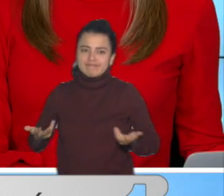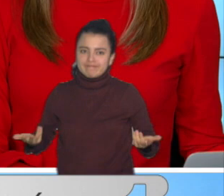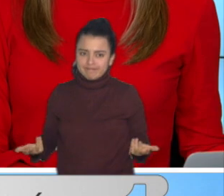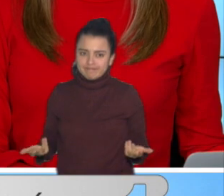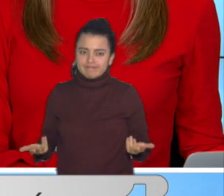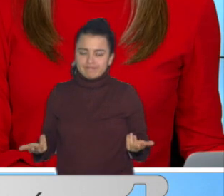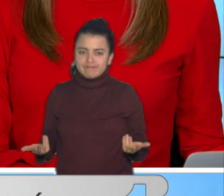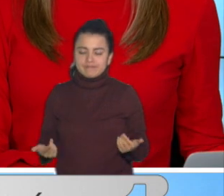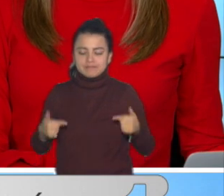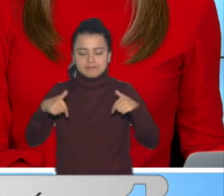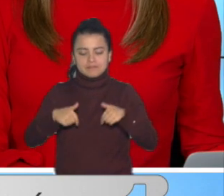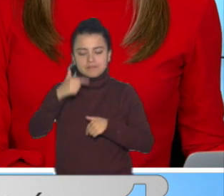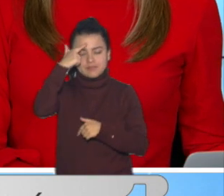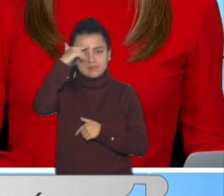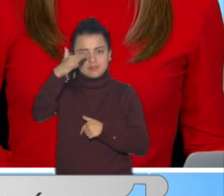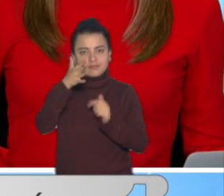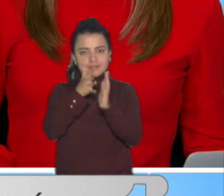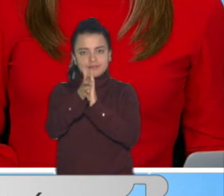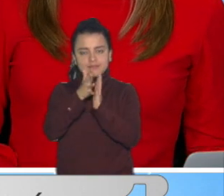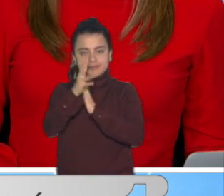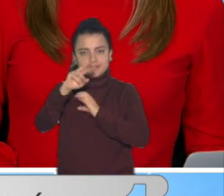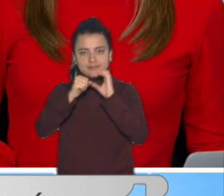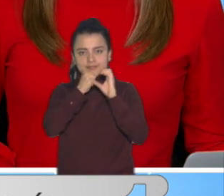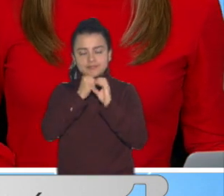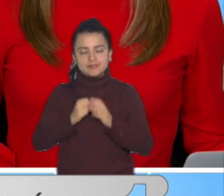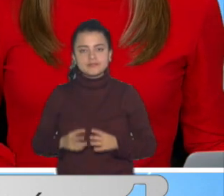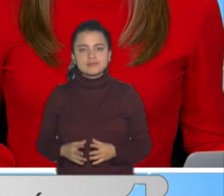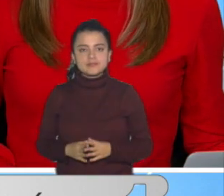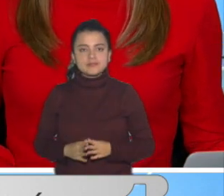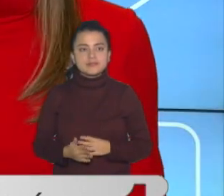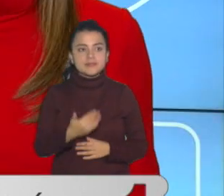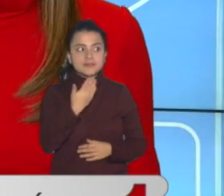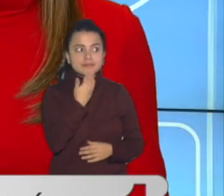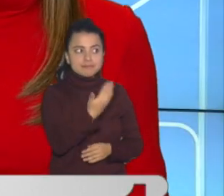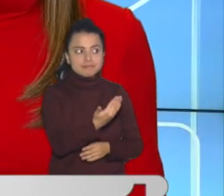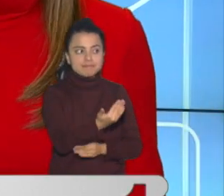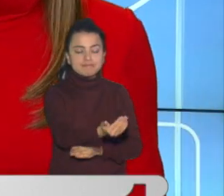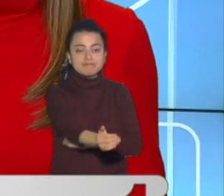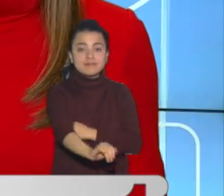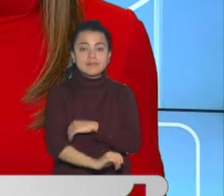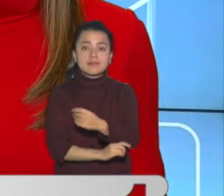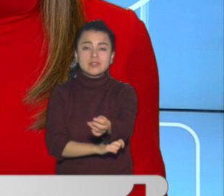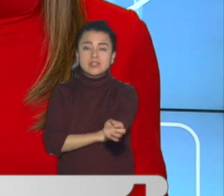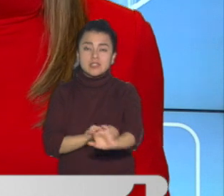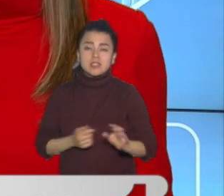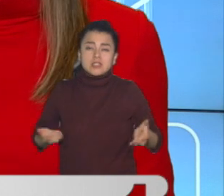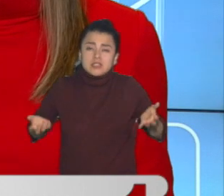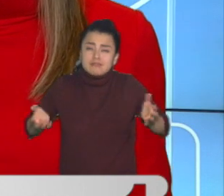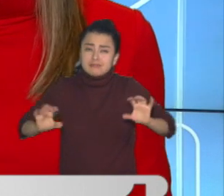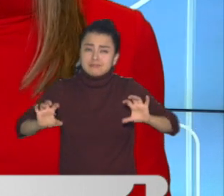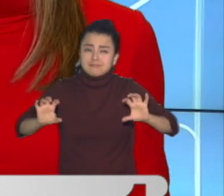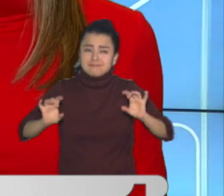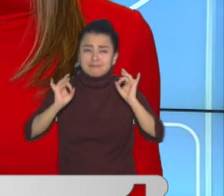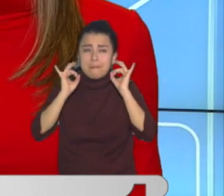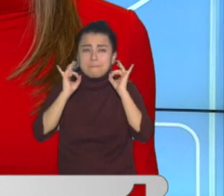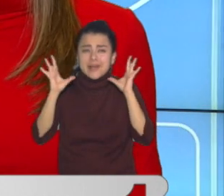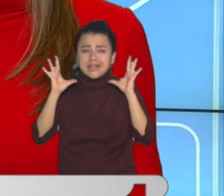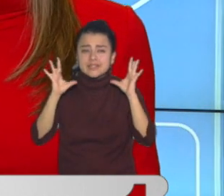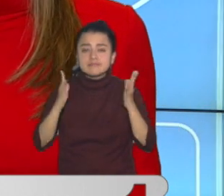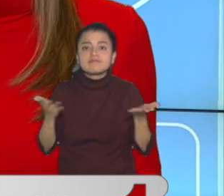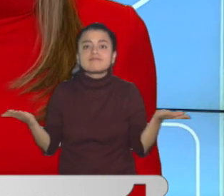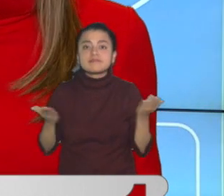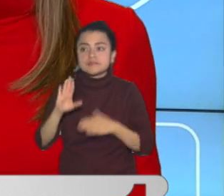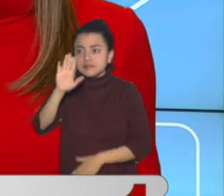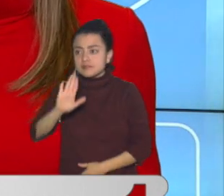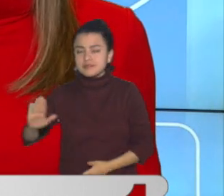desde Cartagena. Evelyn Díaz, Noticentro 1 CMI. Evelyn, muchas gracias. Graves emergencias se han registrado en Santander por